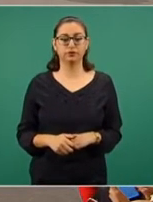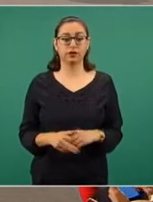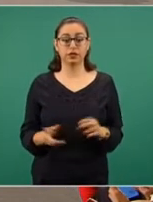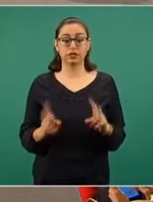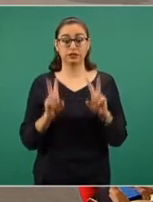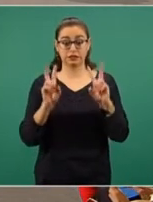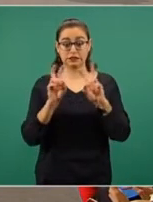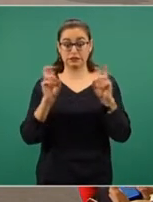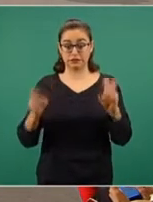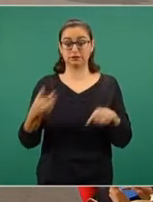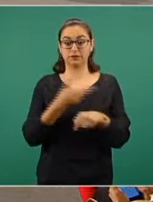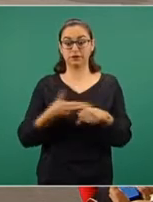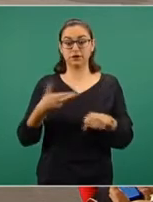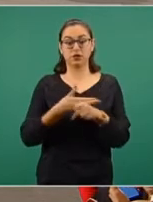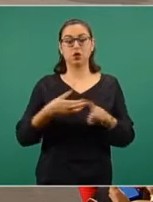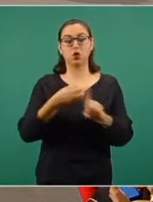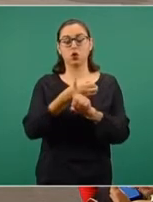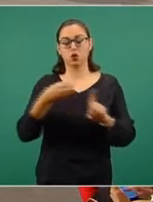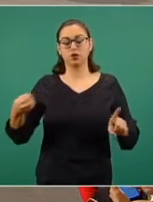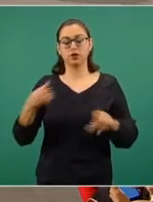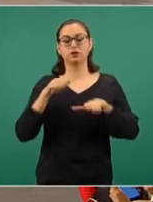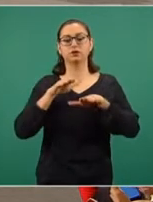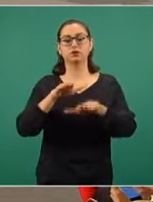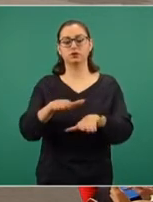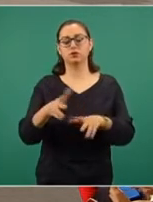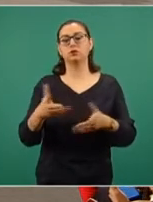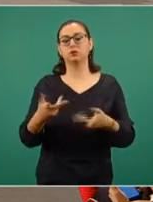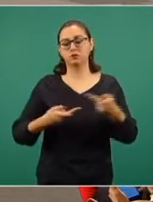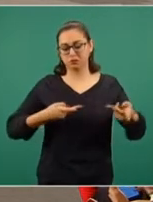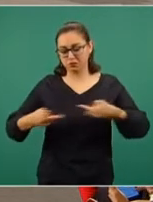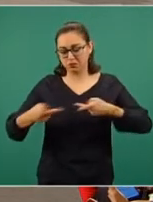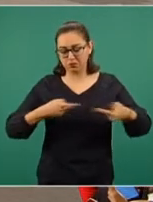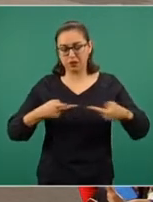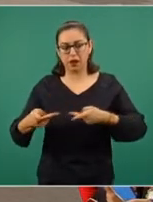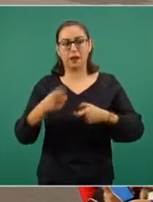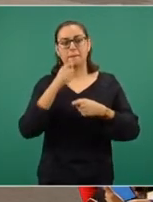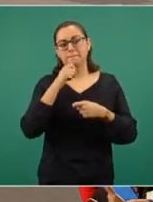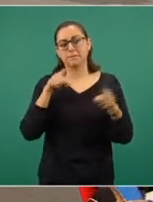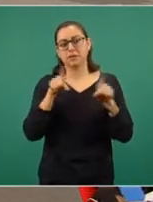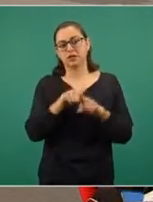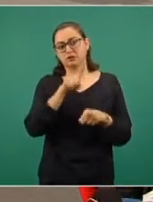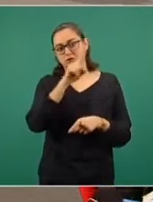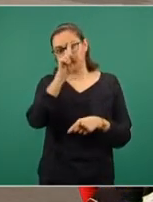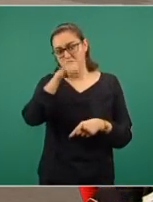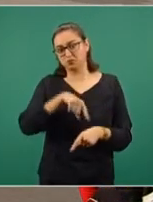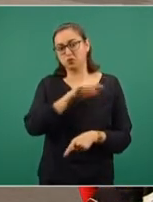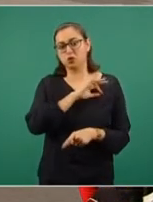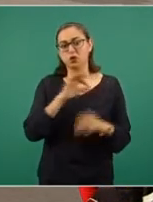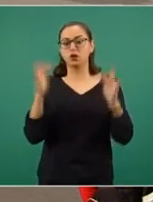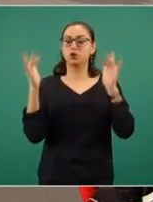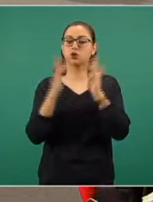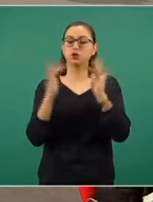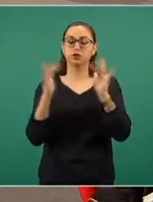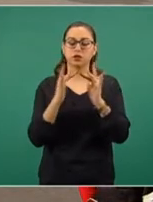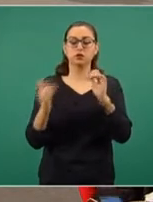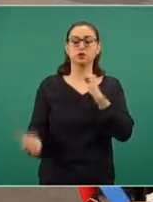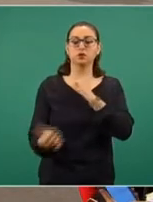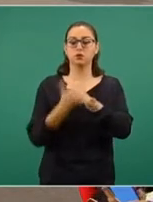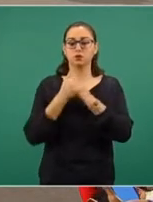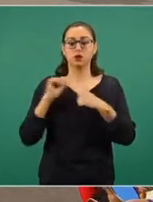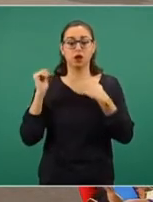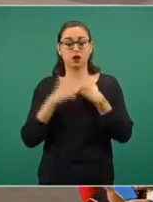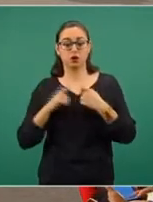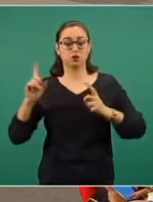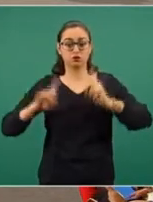a la cuestión de la organización. Y bueno, tenemos algunos contactos que les informamos, son los que van a atender